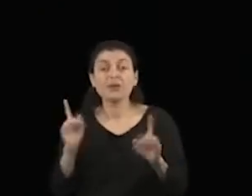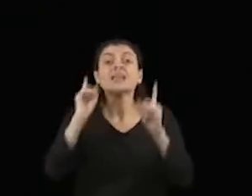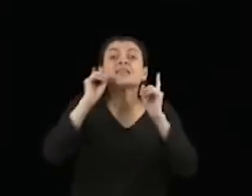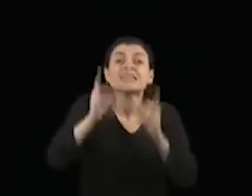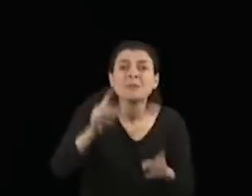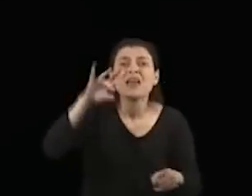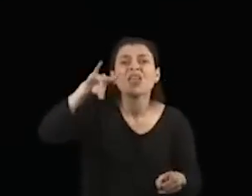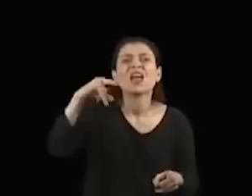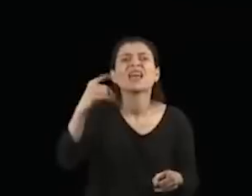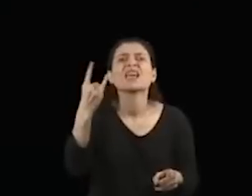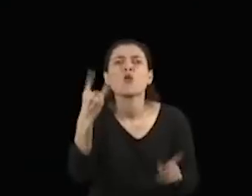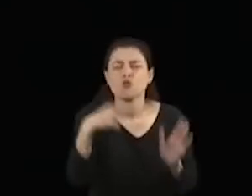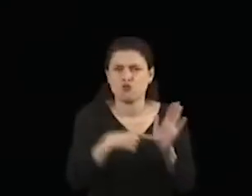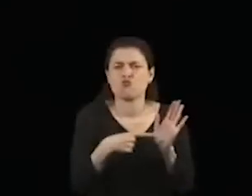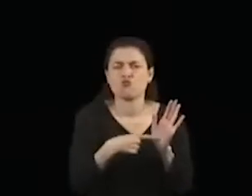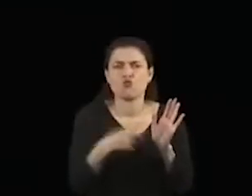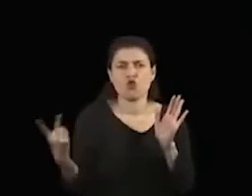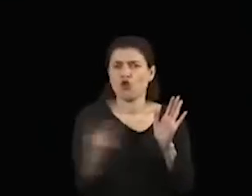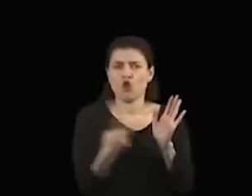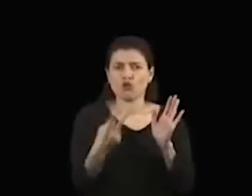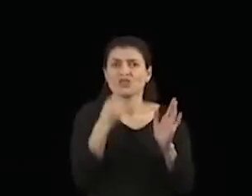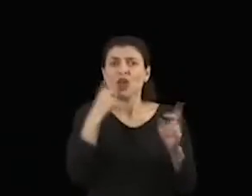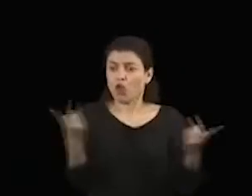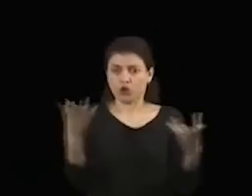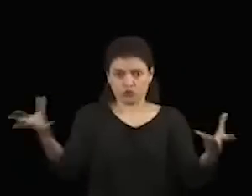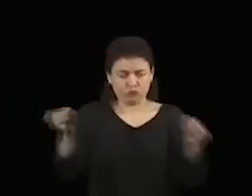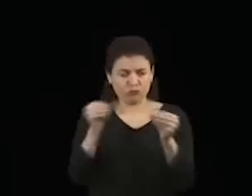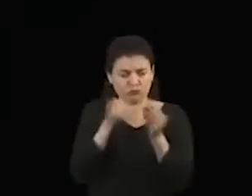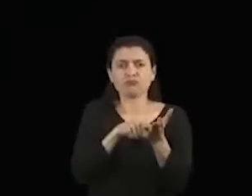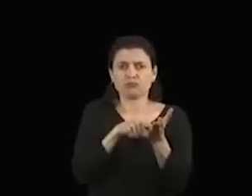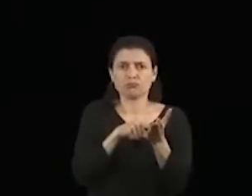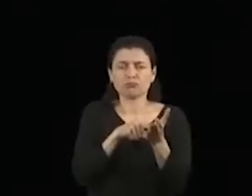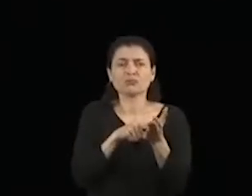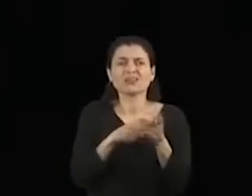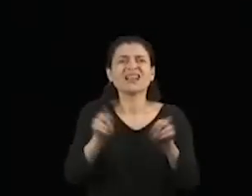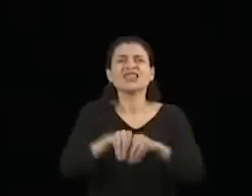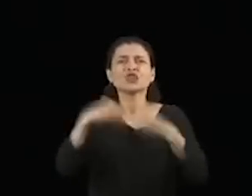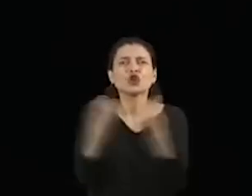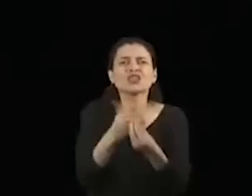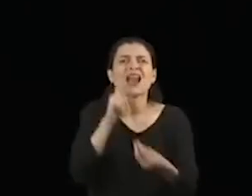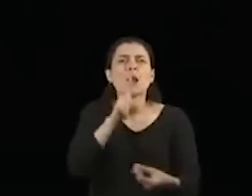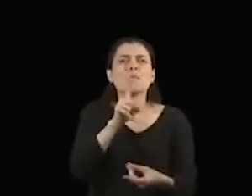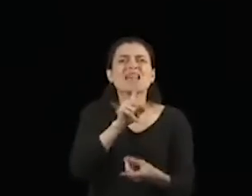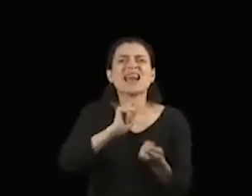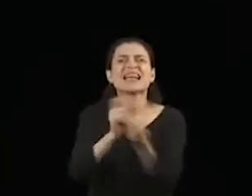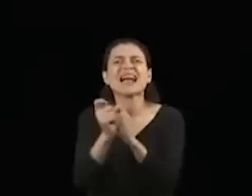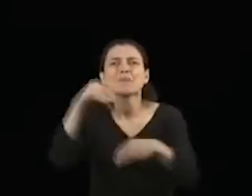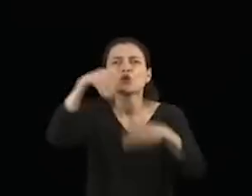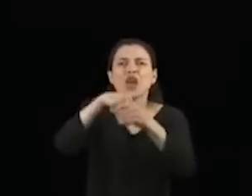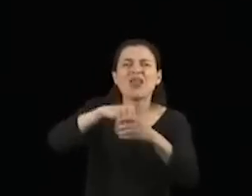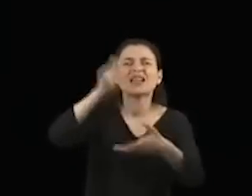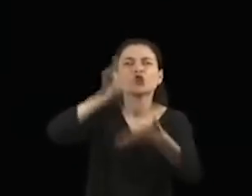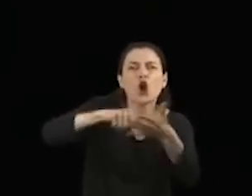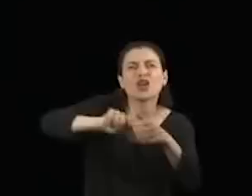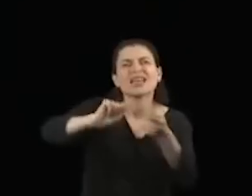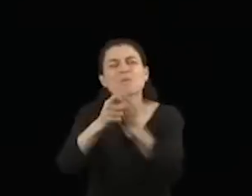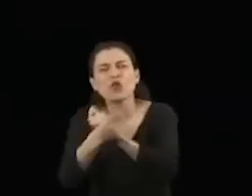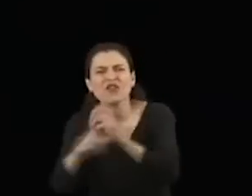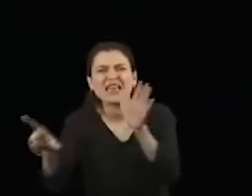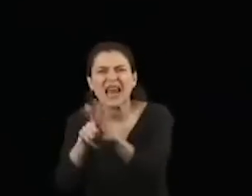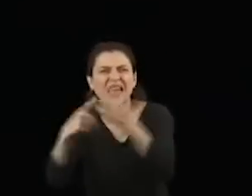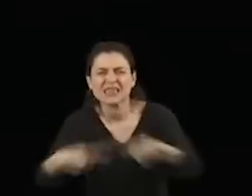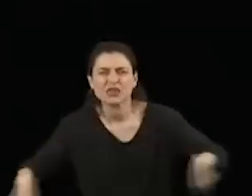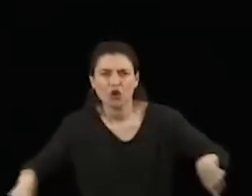Cuando ustedes toman el DNU y la ley Bases, son 1000 reformas estructurales. ¿Cuántas van a quedar? ¿800?